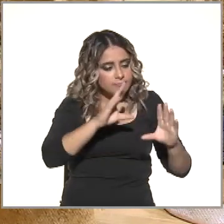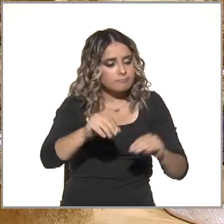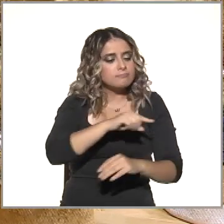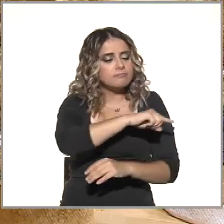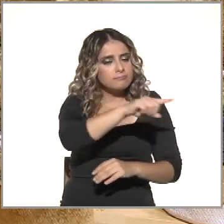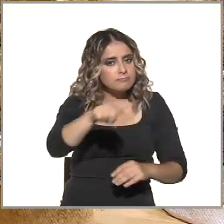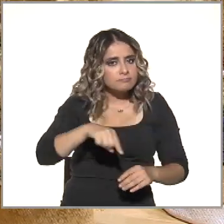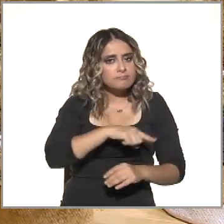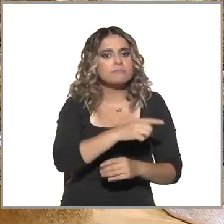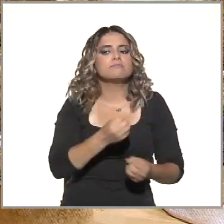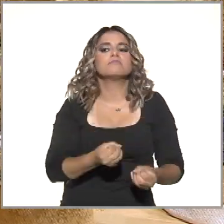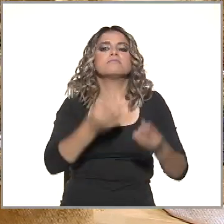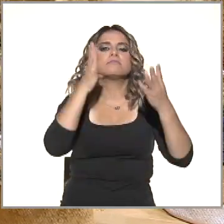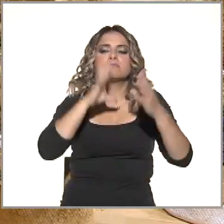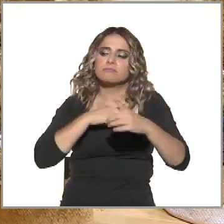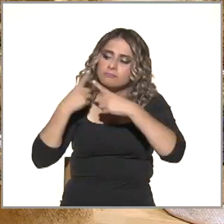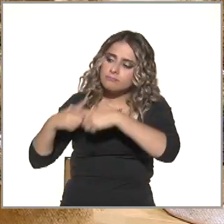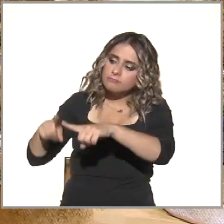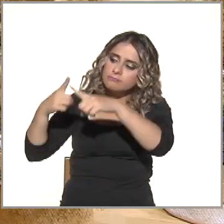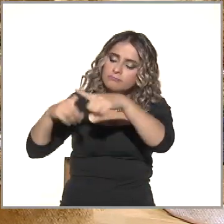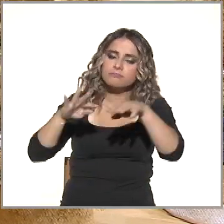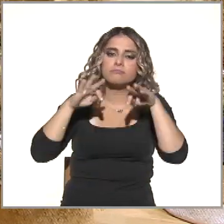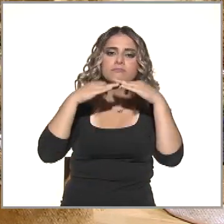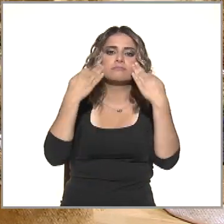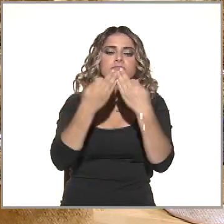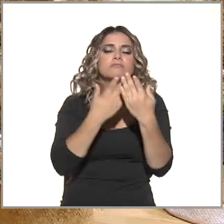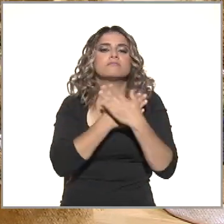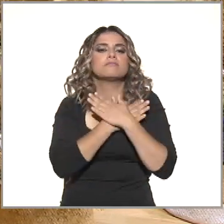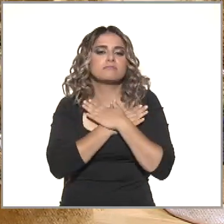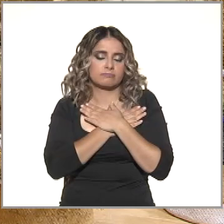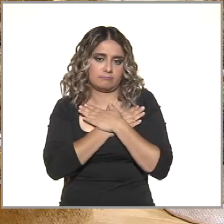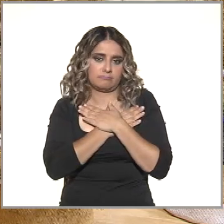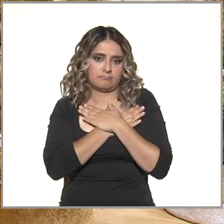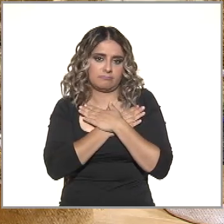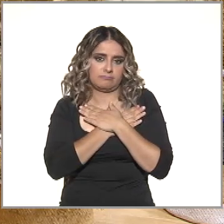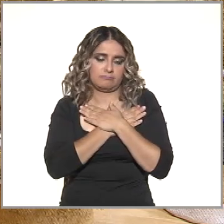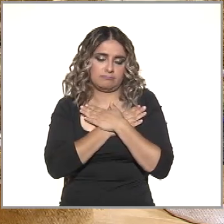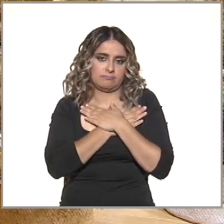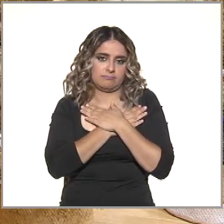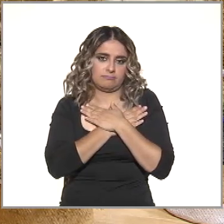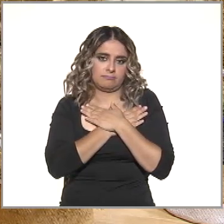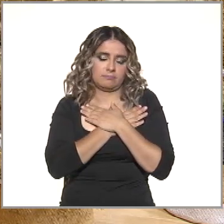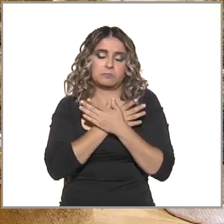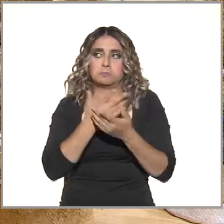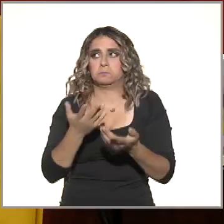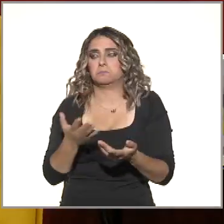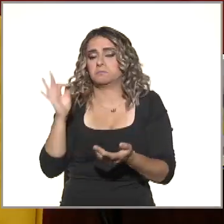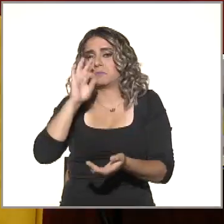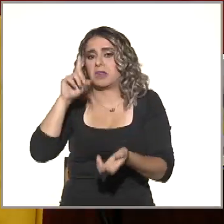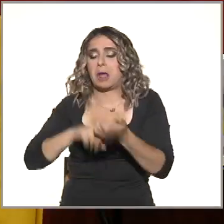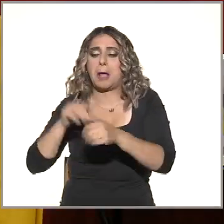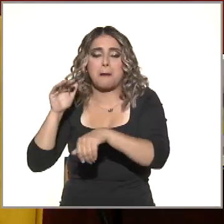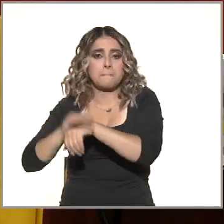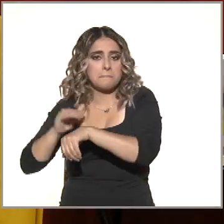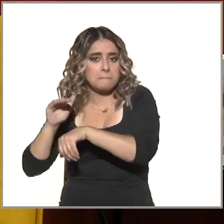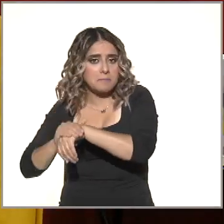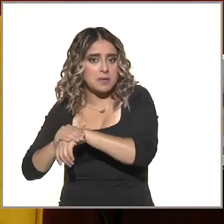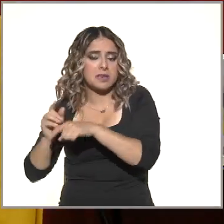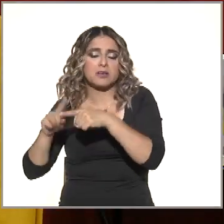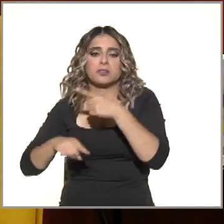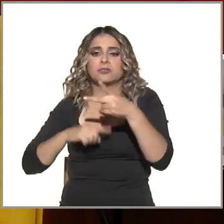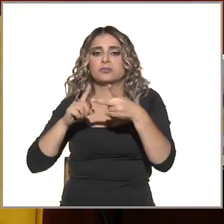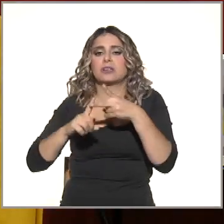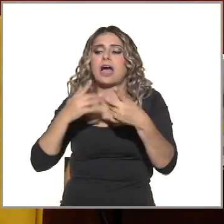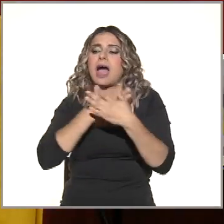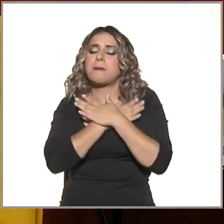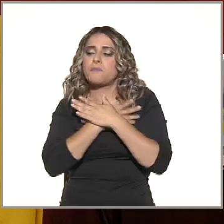cantidad de pequeños matices que se producen en una relación amorosa, tanto desde la amistad hasta